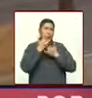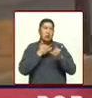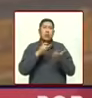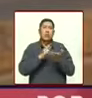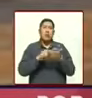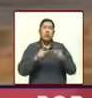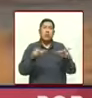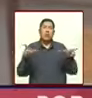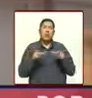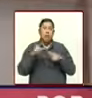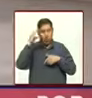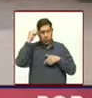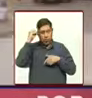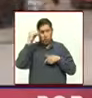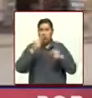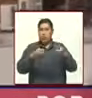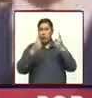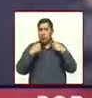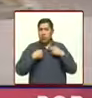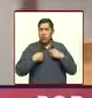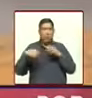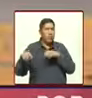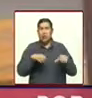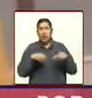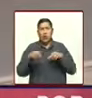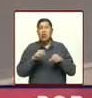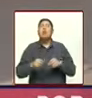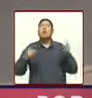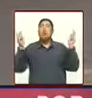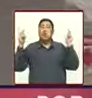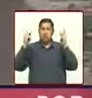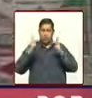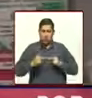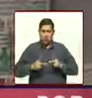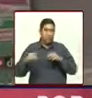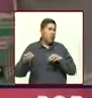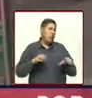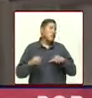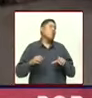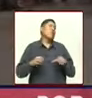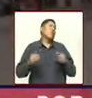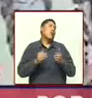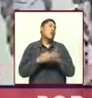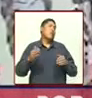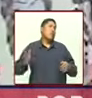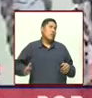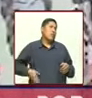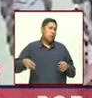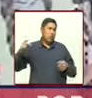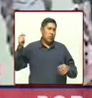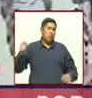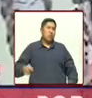este lugar. Temen porque el hombre vuelva y cometa algún acto mucho peor que el que cometió con los canes.